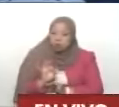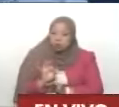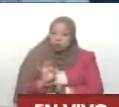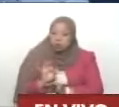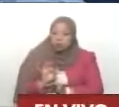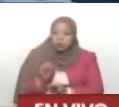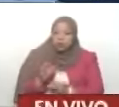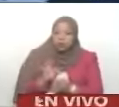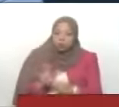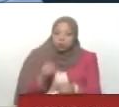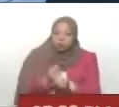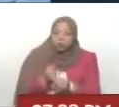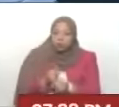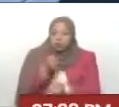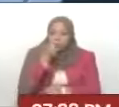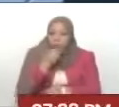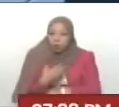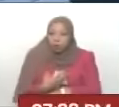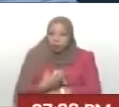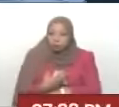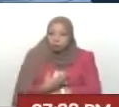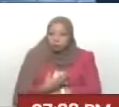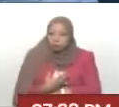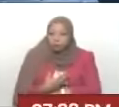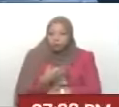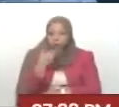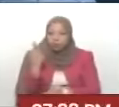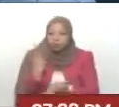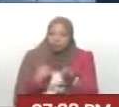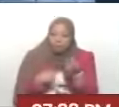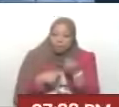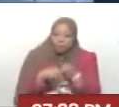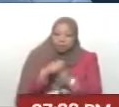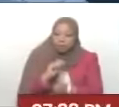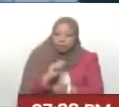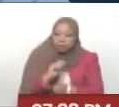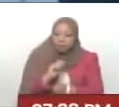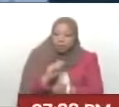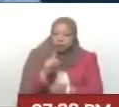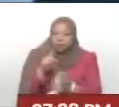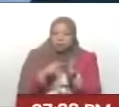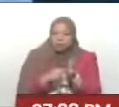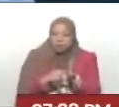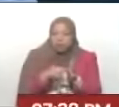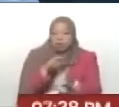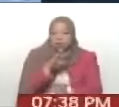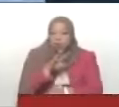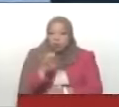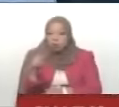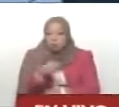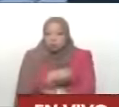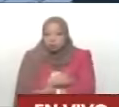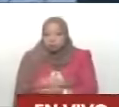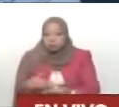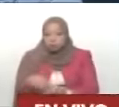con presentaciones de alta calidad a un mercado de 1.400 millones de